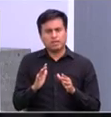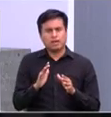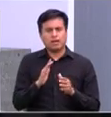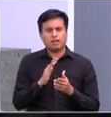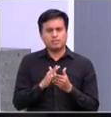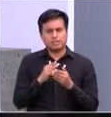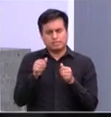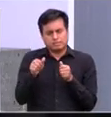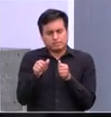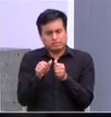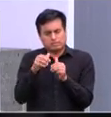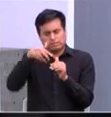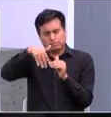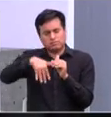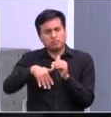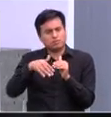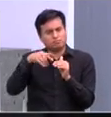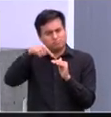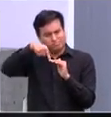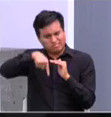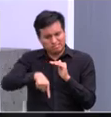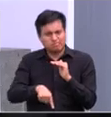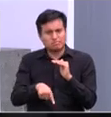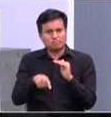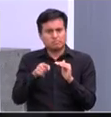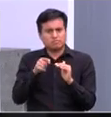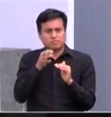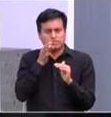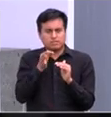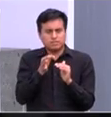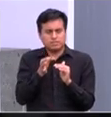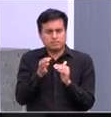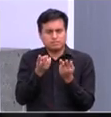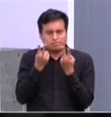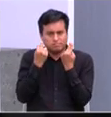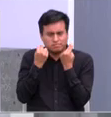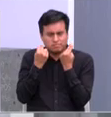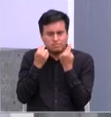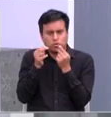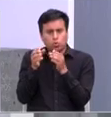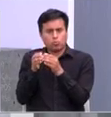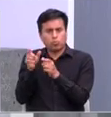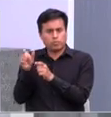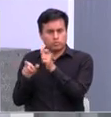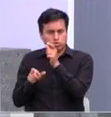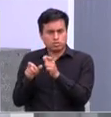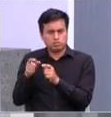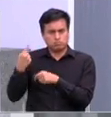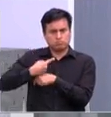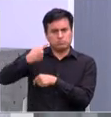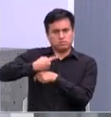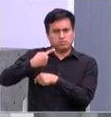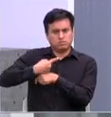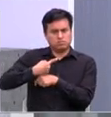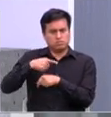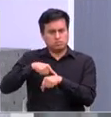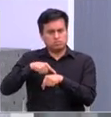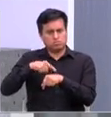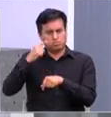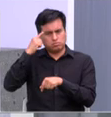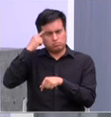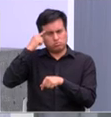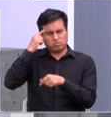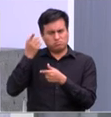la orilla de un abismo, sometidos a que alguien, un grupo de personas, ordenen en un momento de